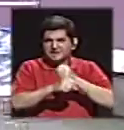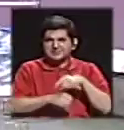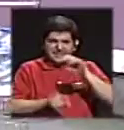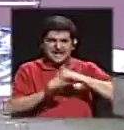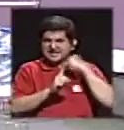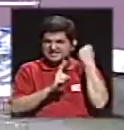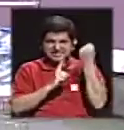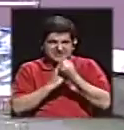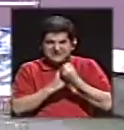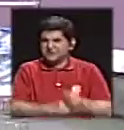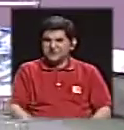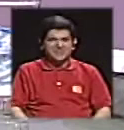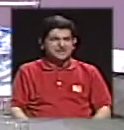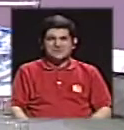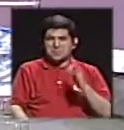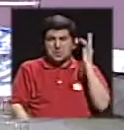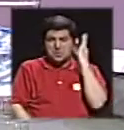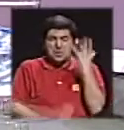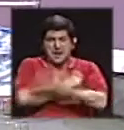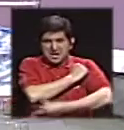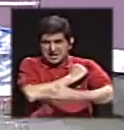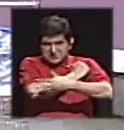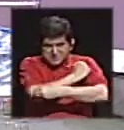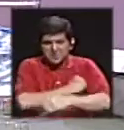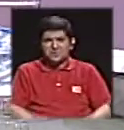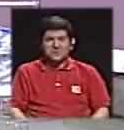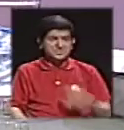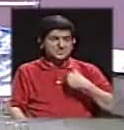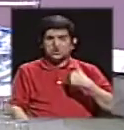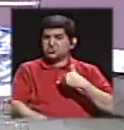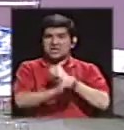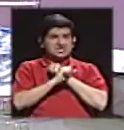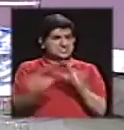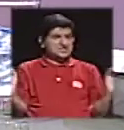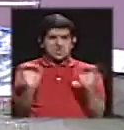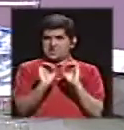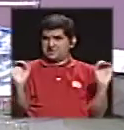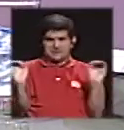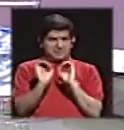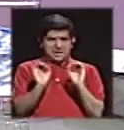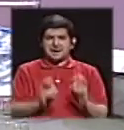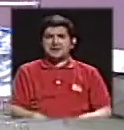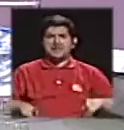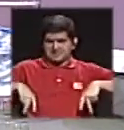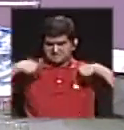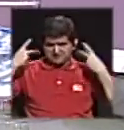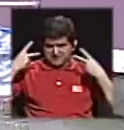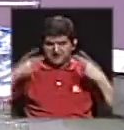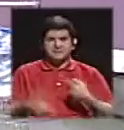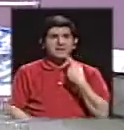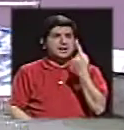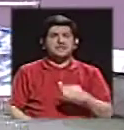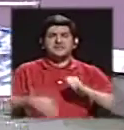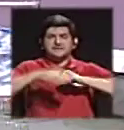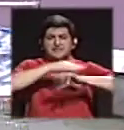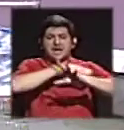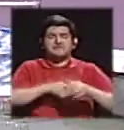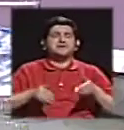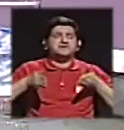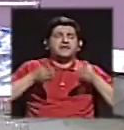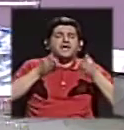esas condiciones, con mujeres pobres a las cuales no se les garantiza ningún derecho a la vida, les dicen abortos de